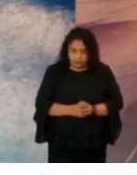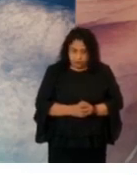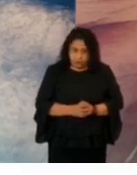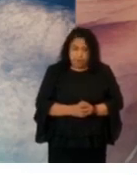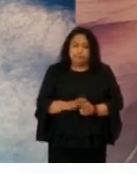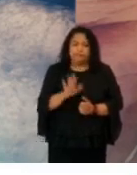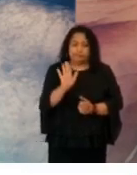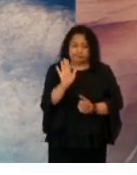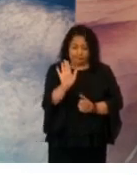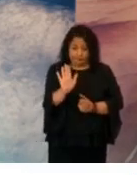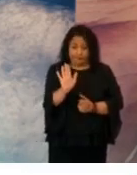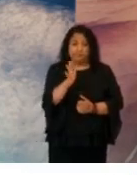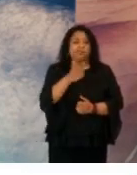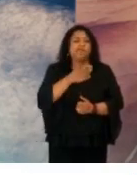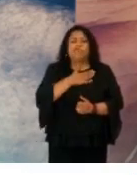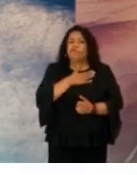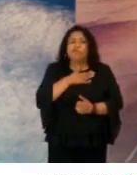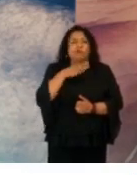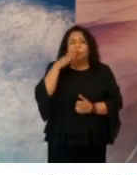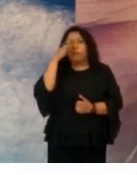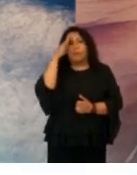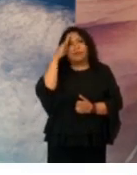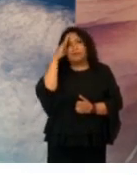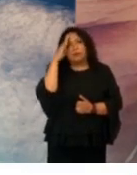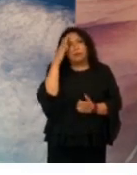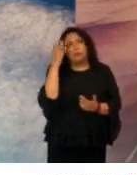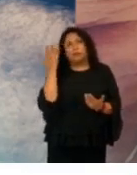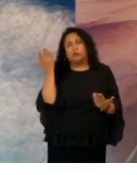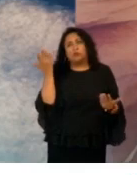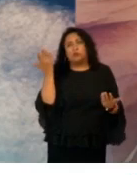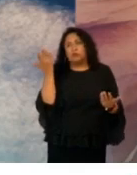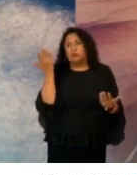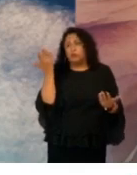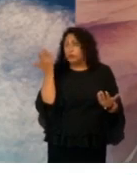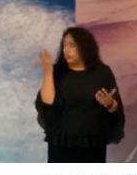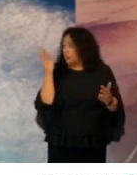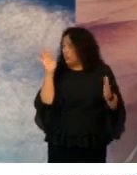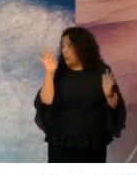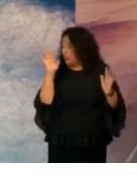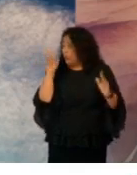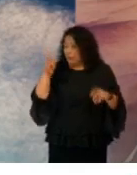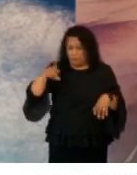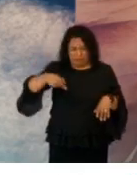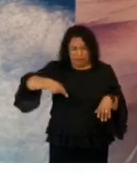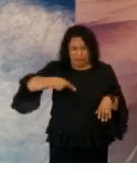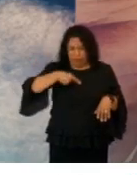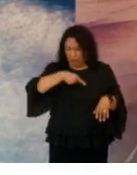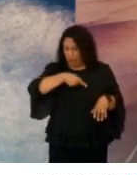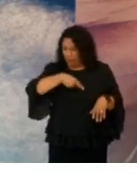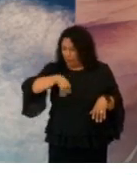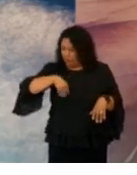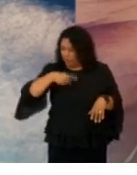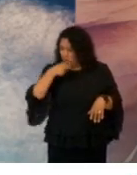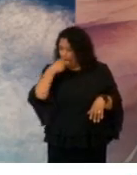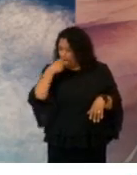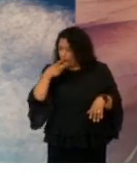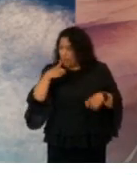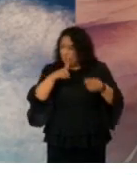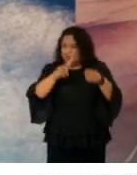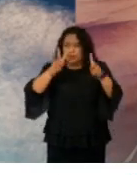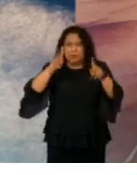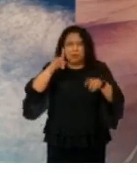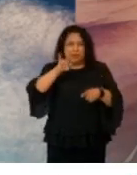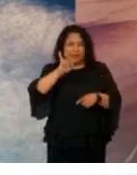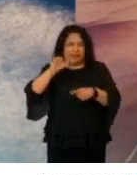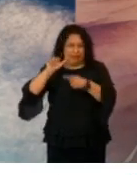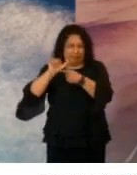lo que pasa es que nosotros no pensamos una cosa. Va a responder su pregunta cuando usted habló de la inteligencia